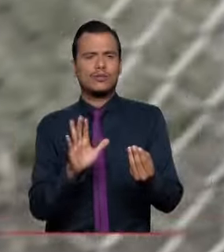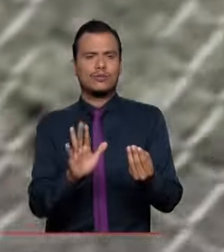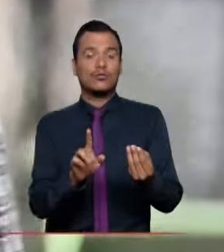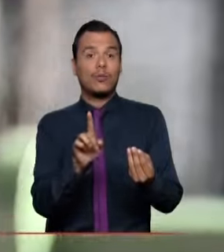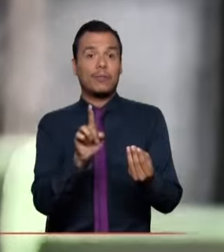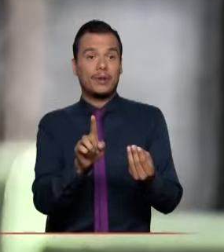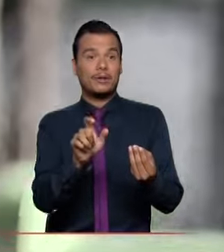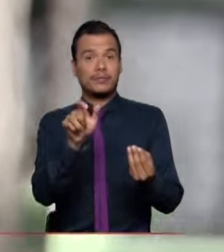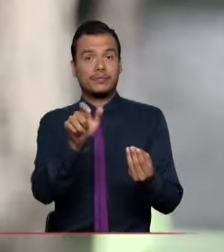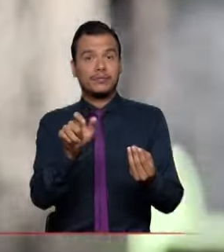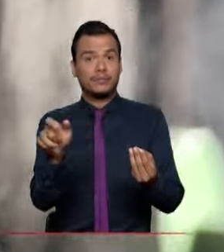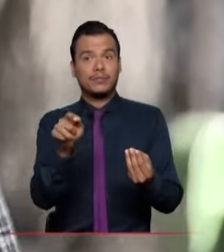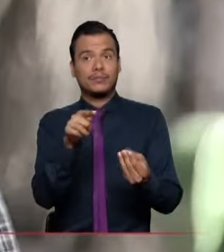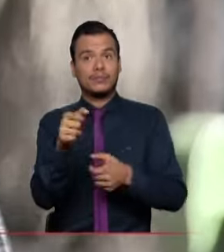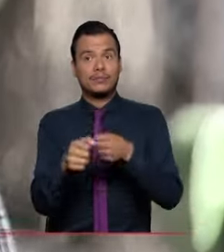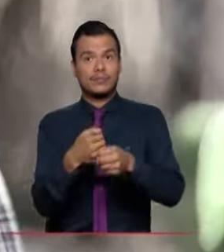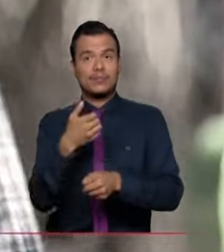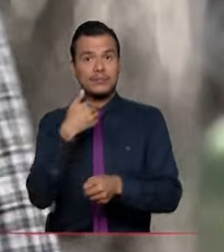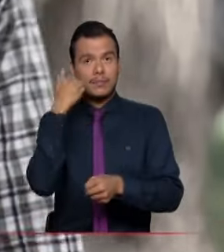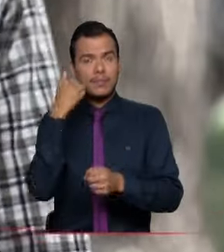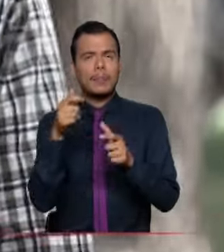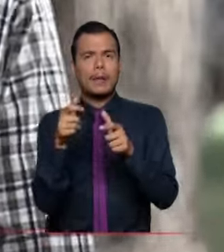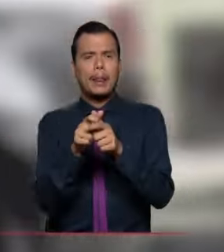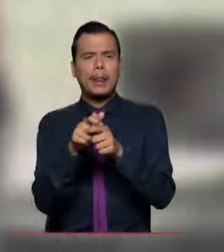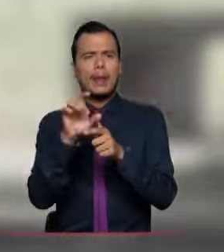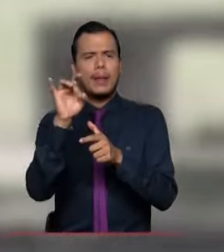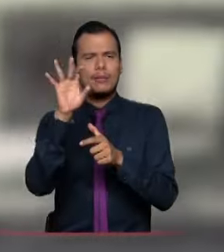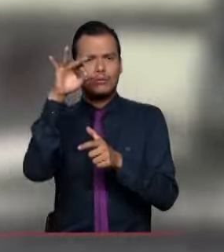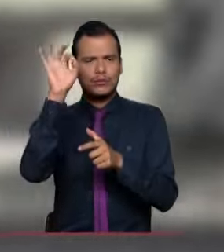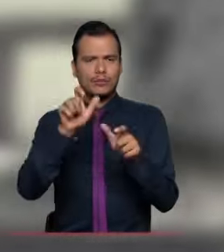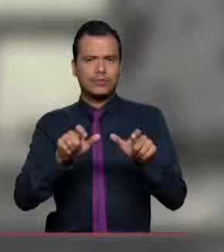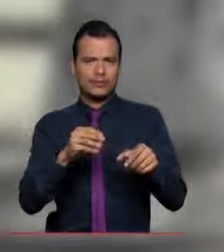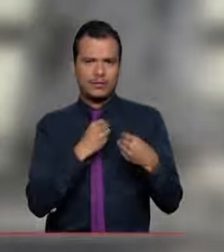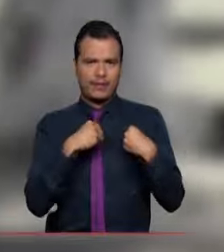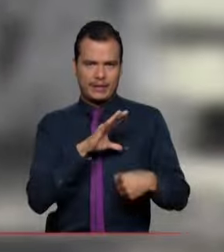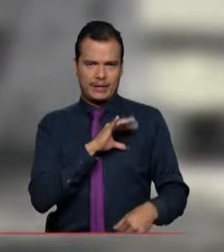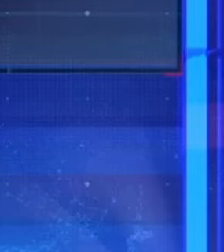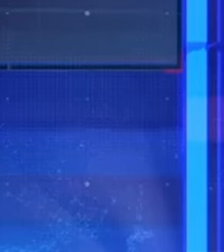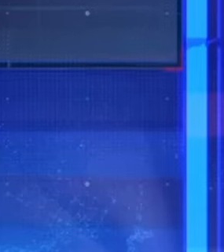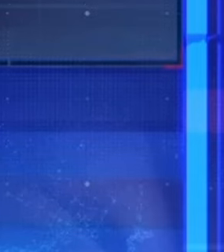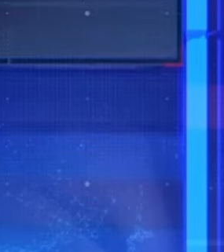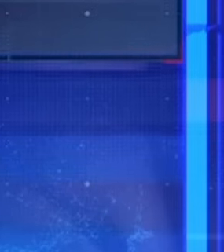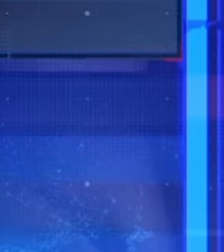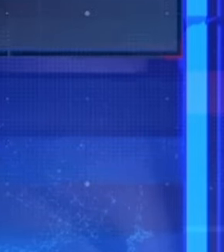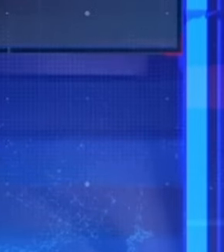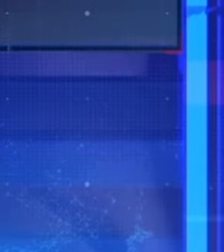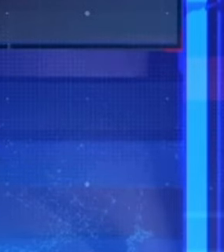embargo, la cantidad de habitantes con más de 100 años no supera el 15% del total de la población.